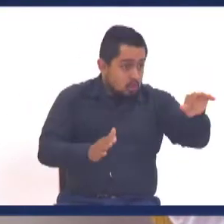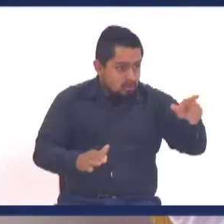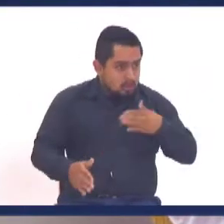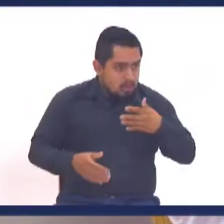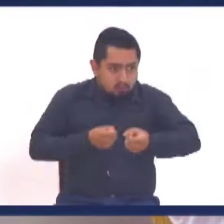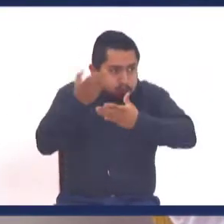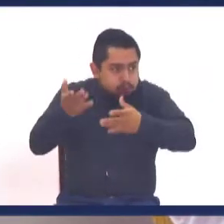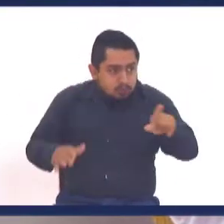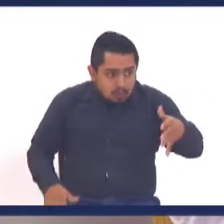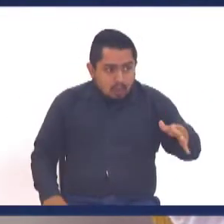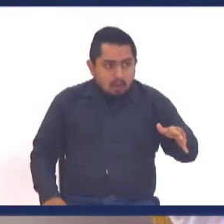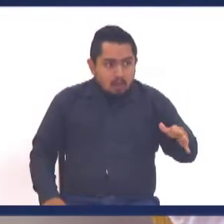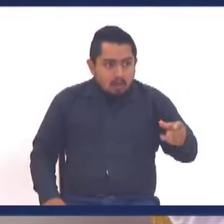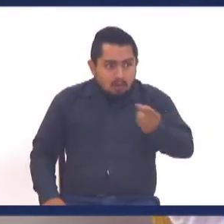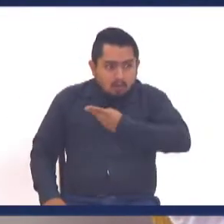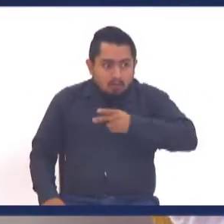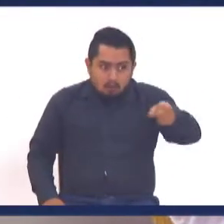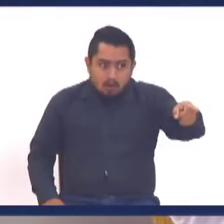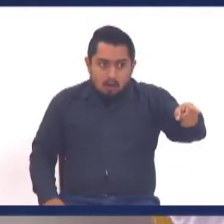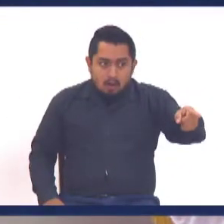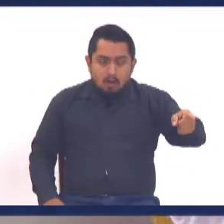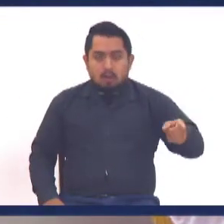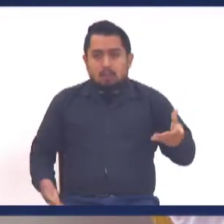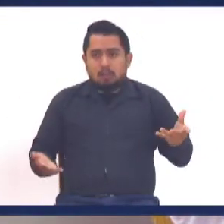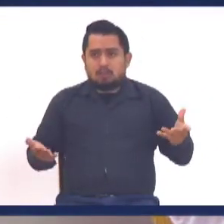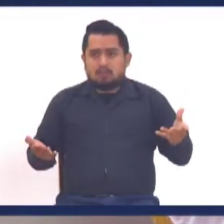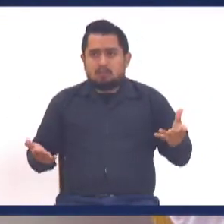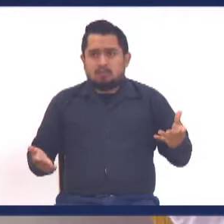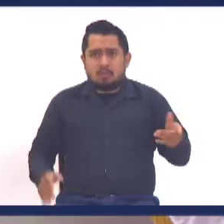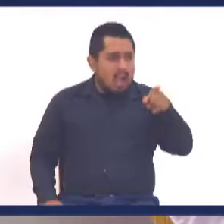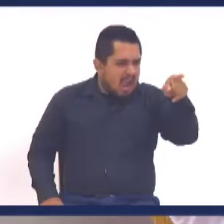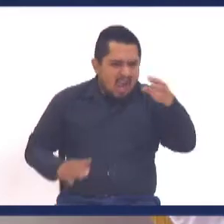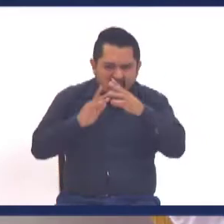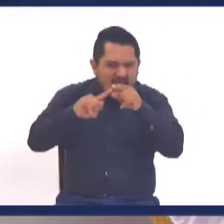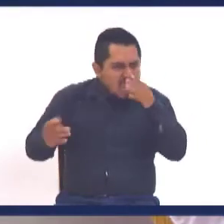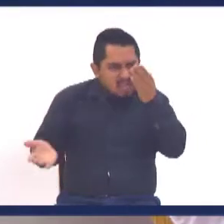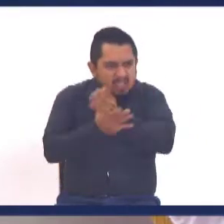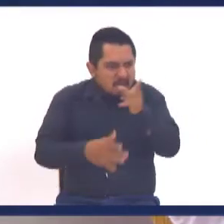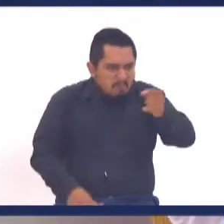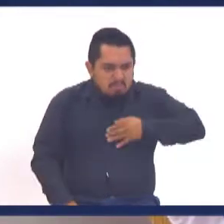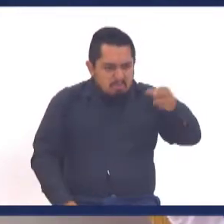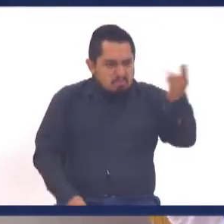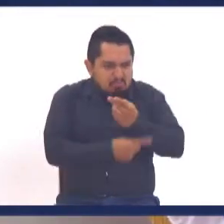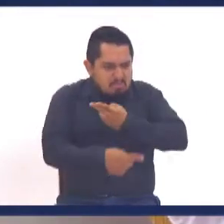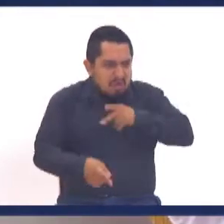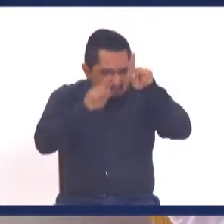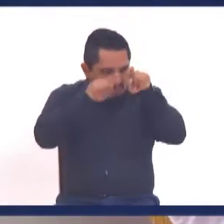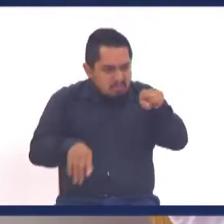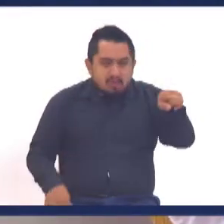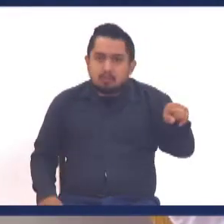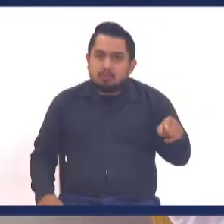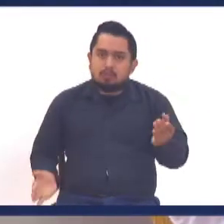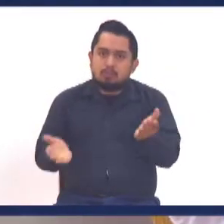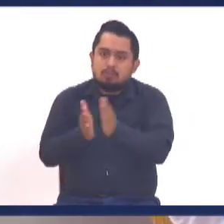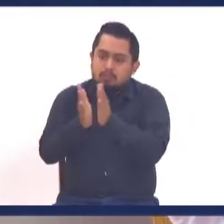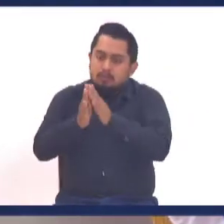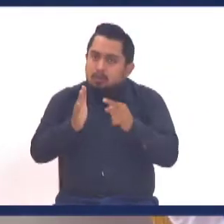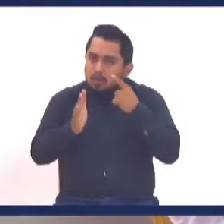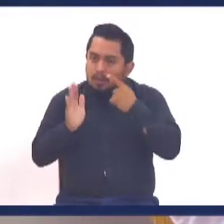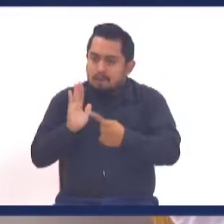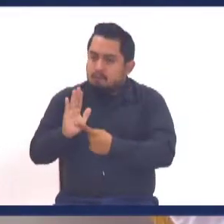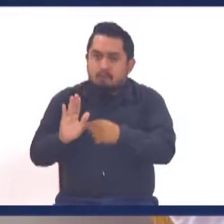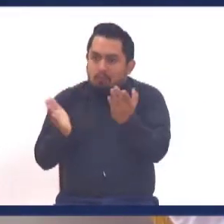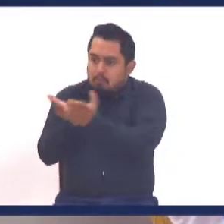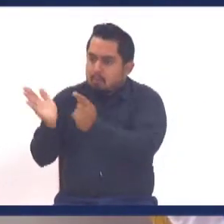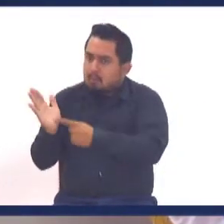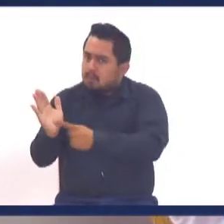este te moriste y no andaba escapulario nunca muestra la iglesia bueno salvo dice la religión eso lo dice la biblia la biblia no